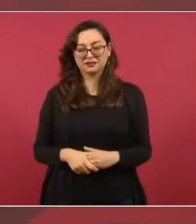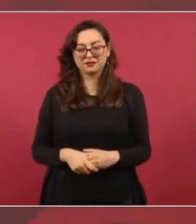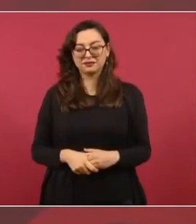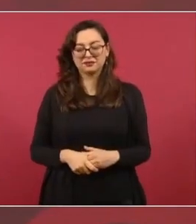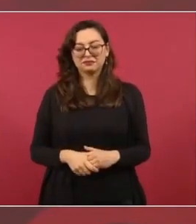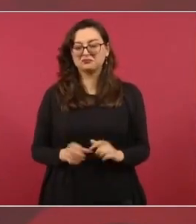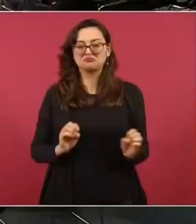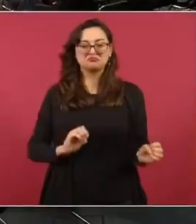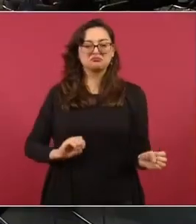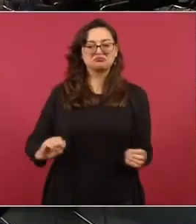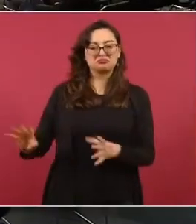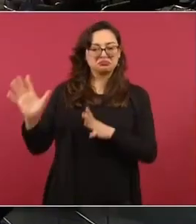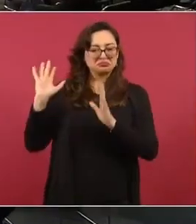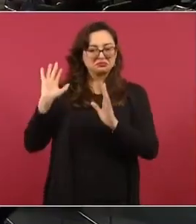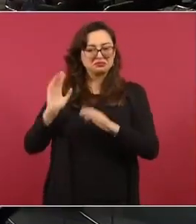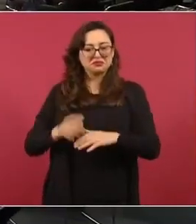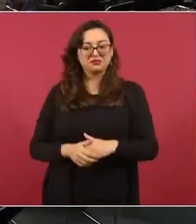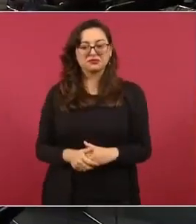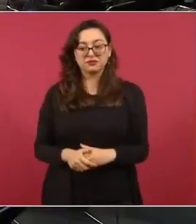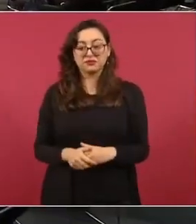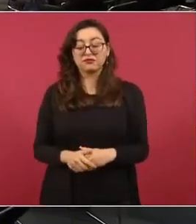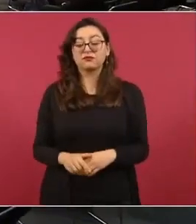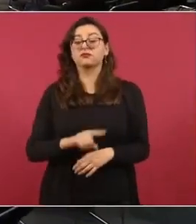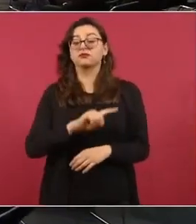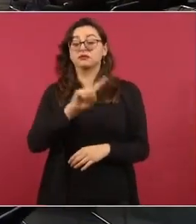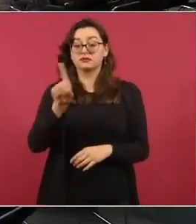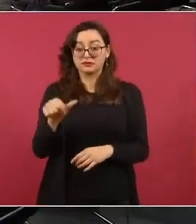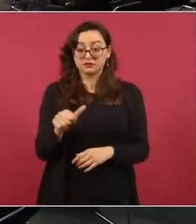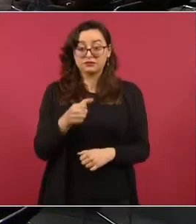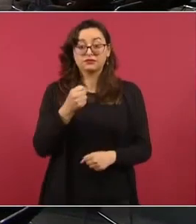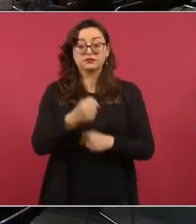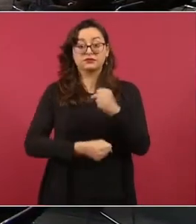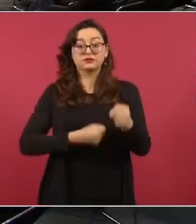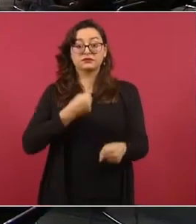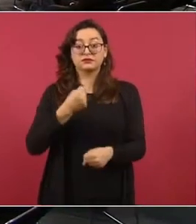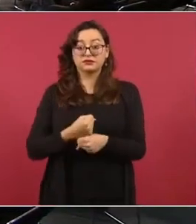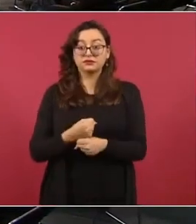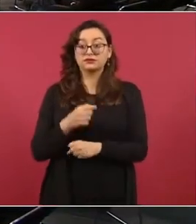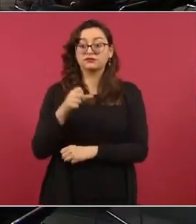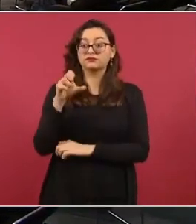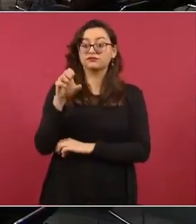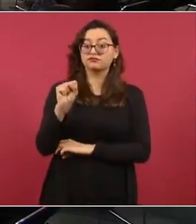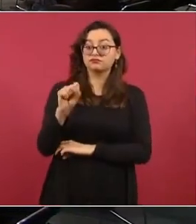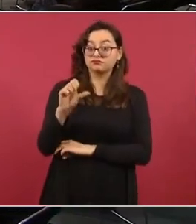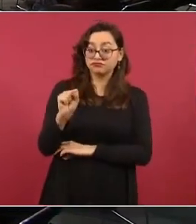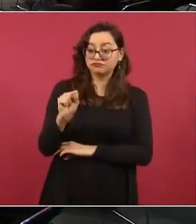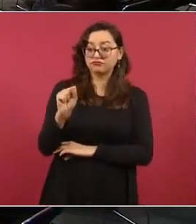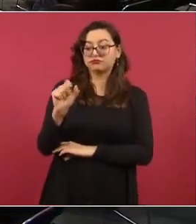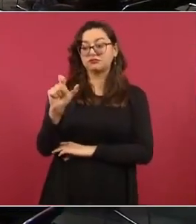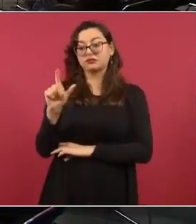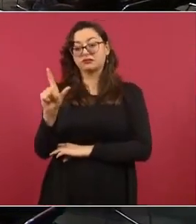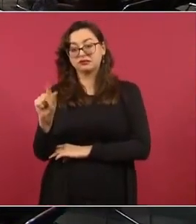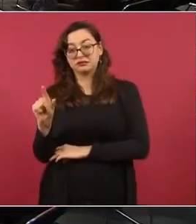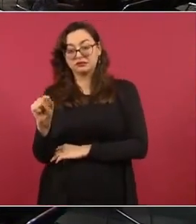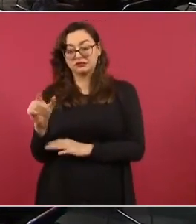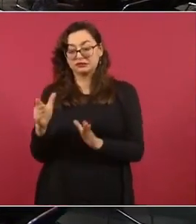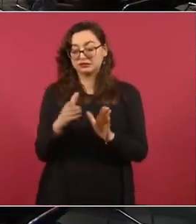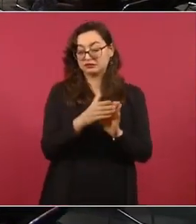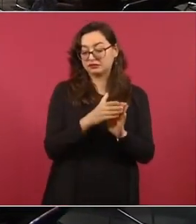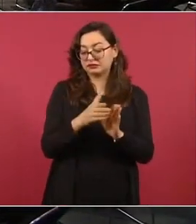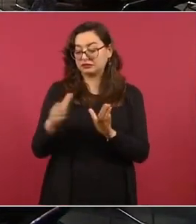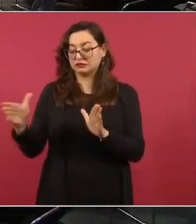empezaban el abandono. A partir de los años 60, 70, empiezan a llegar colonos de